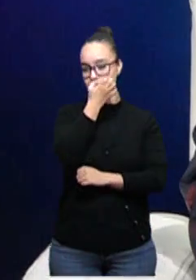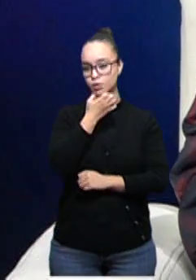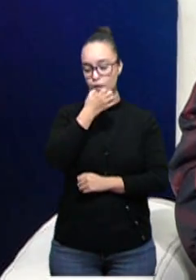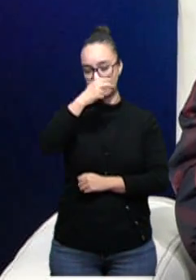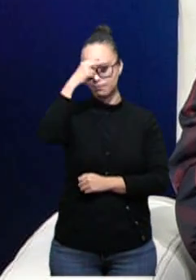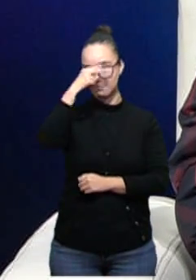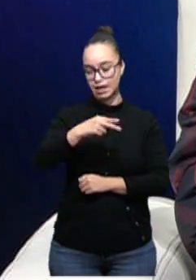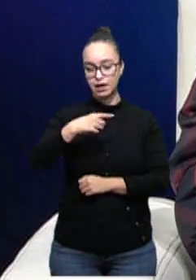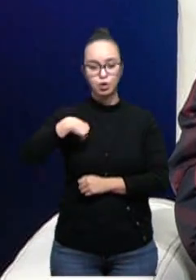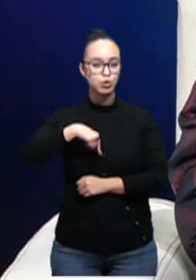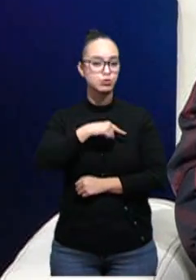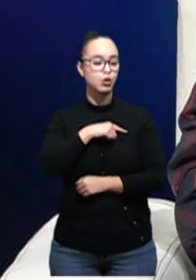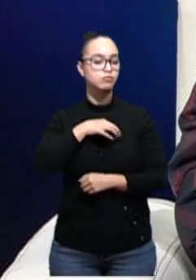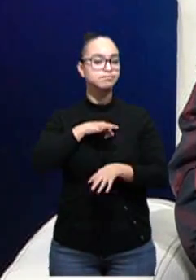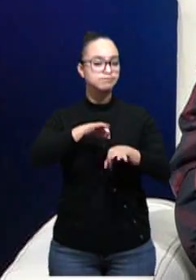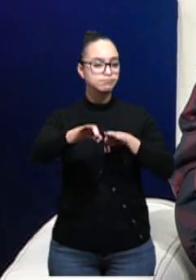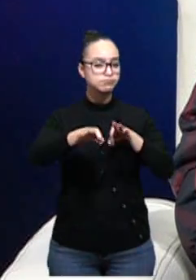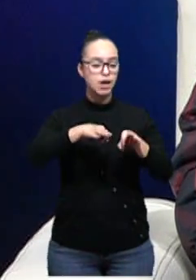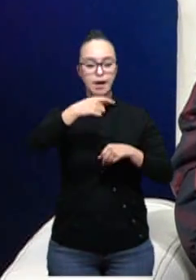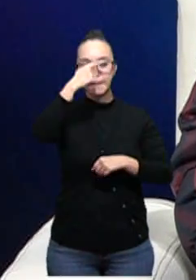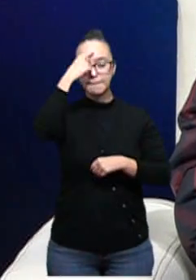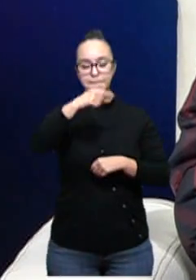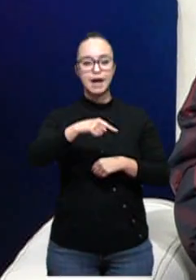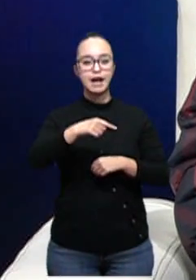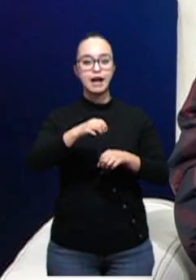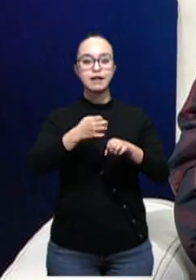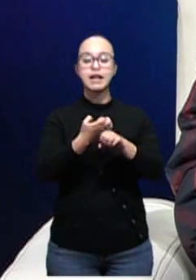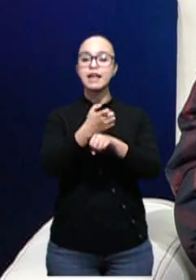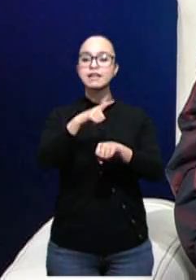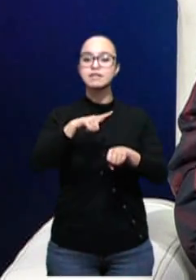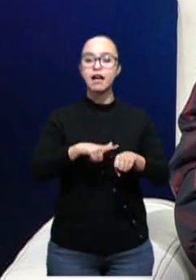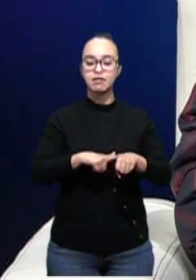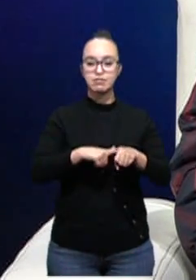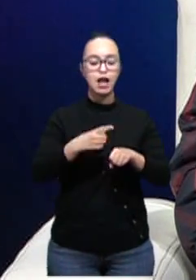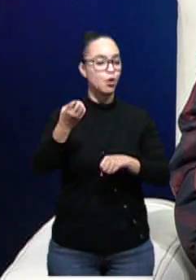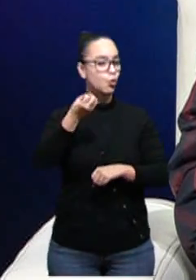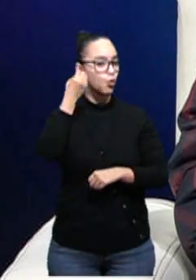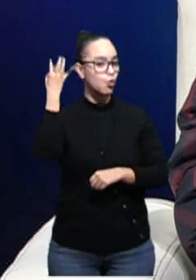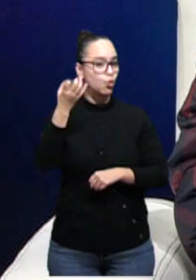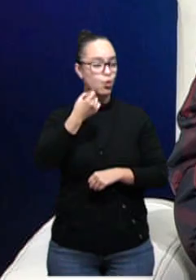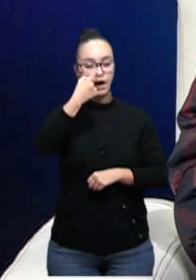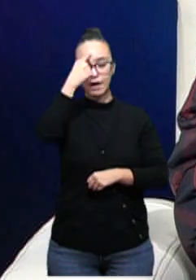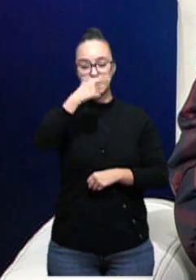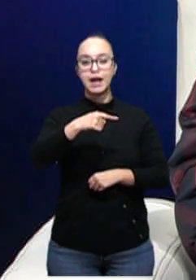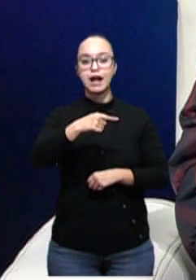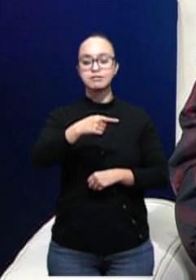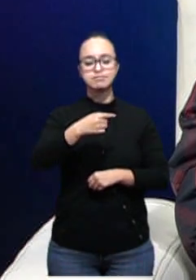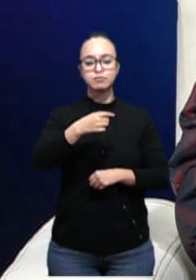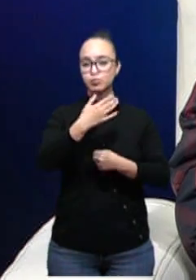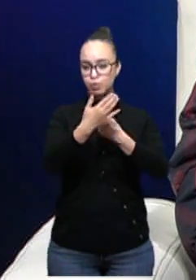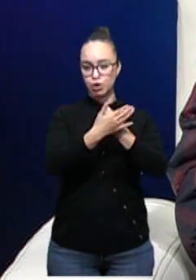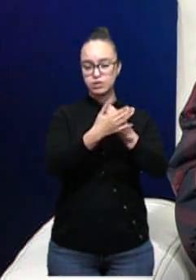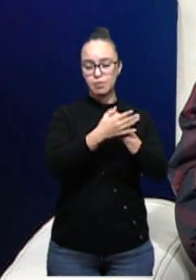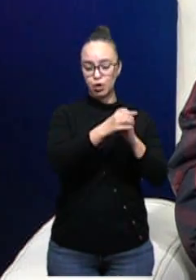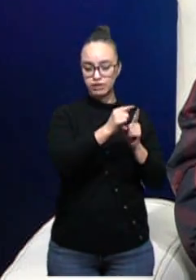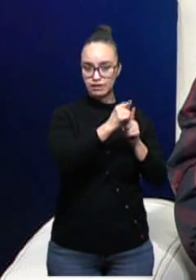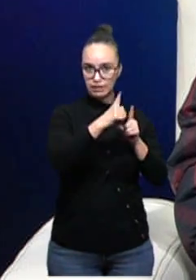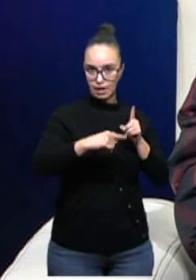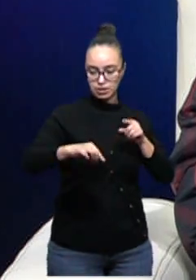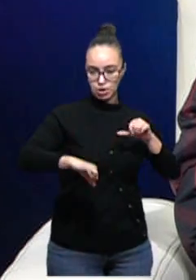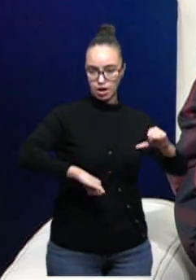estamos trabajando para generar un foro estatal que se sumará a las actividades nacionales con respecto